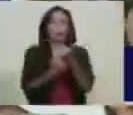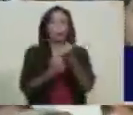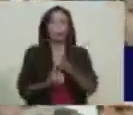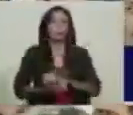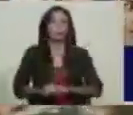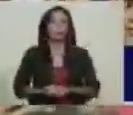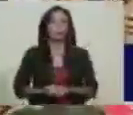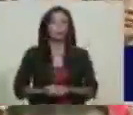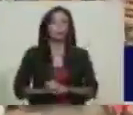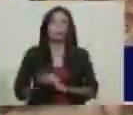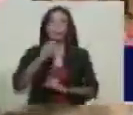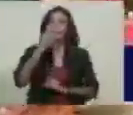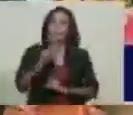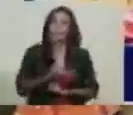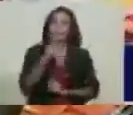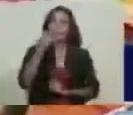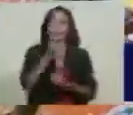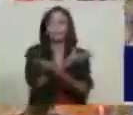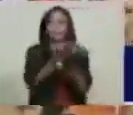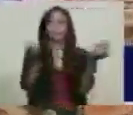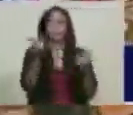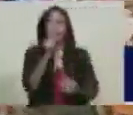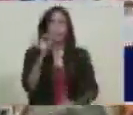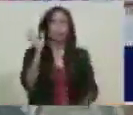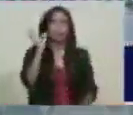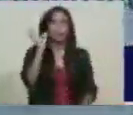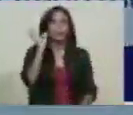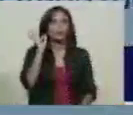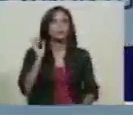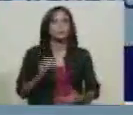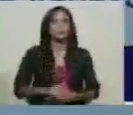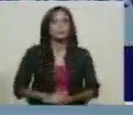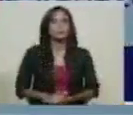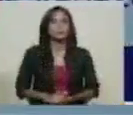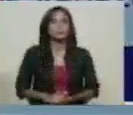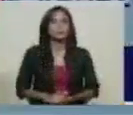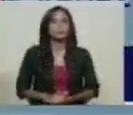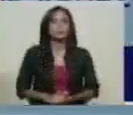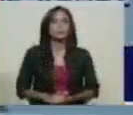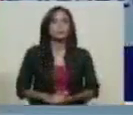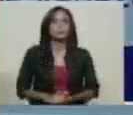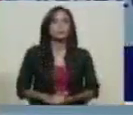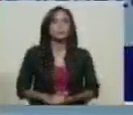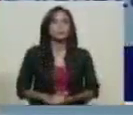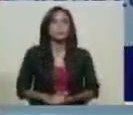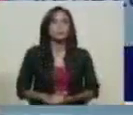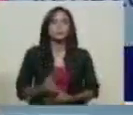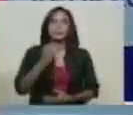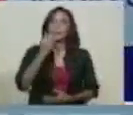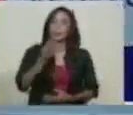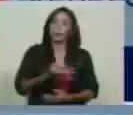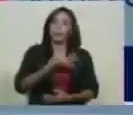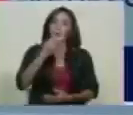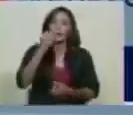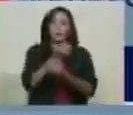Buenas tardes a todos y a todos. Buenas tardes a todos los compañeros, compañeras,